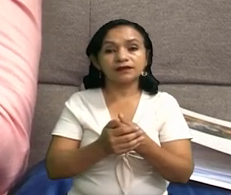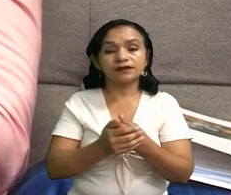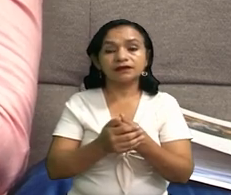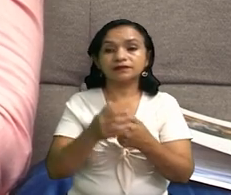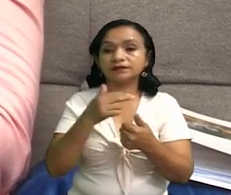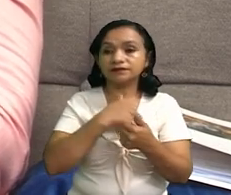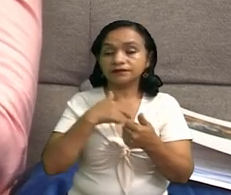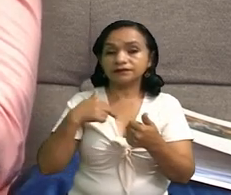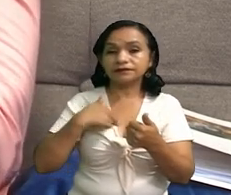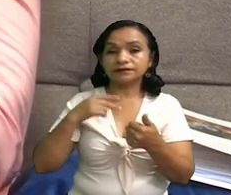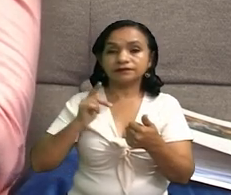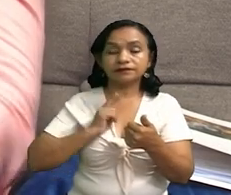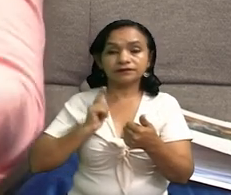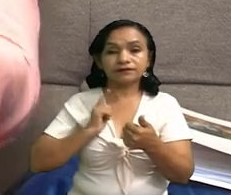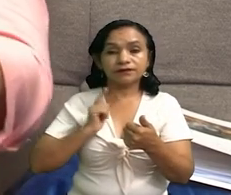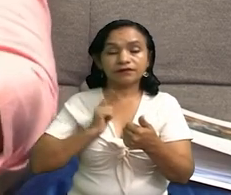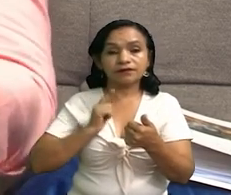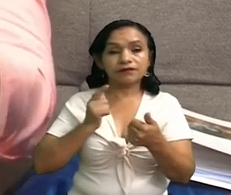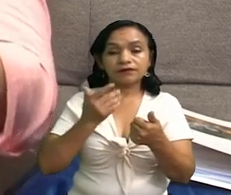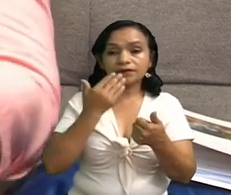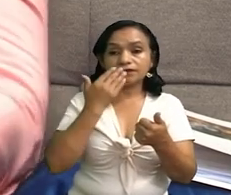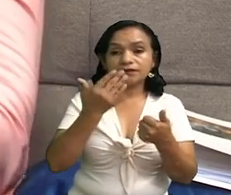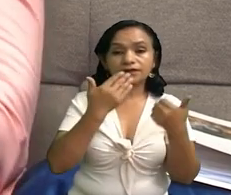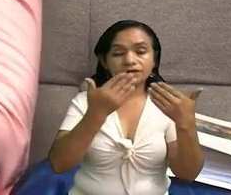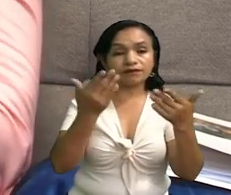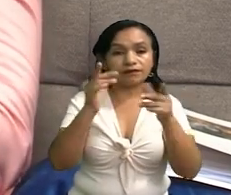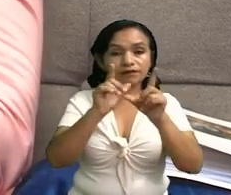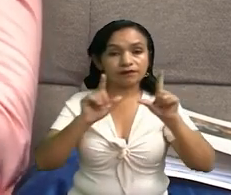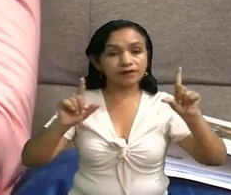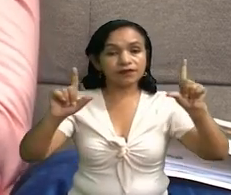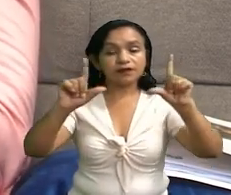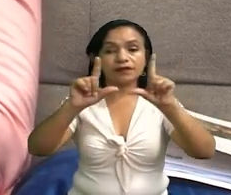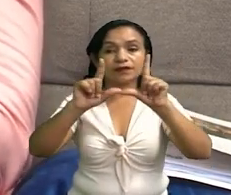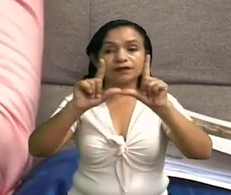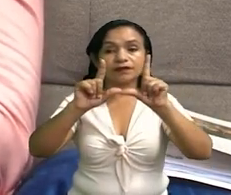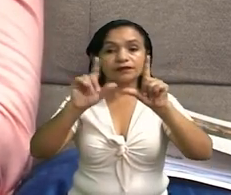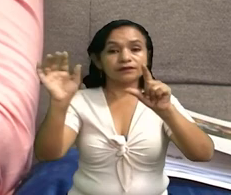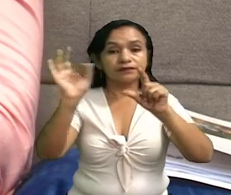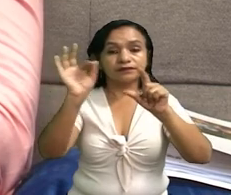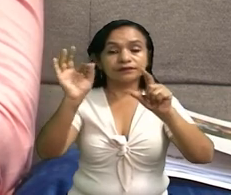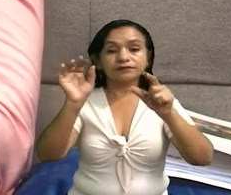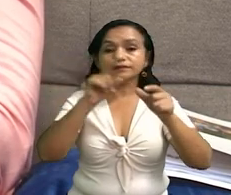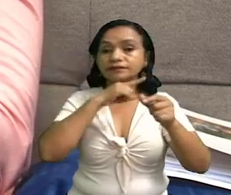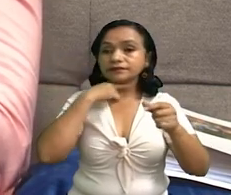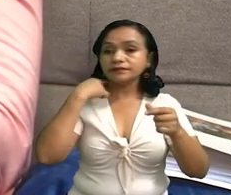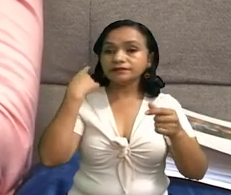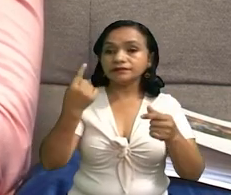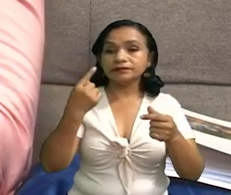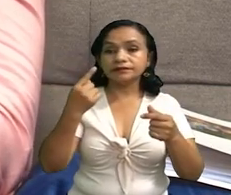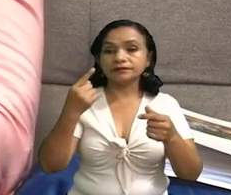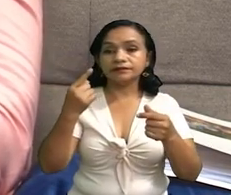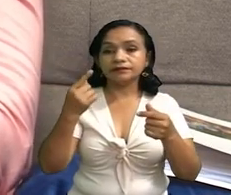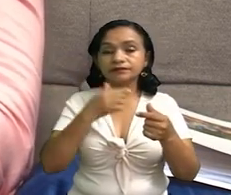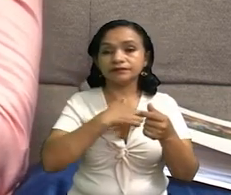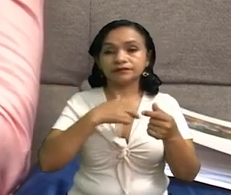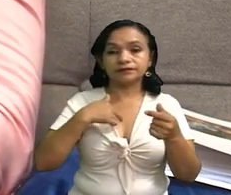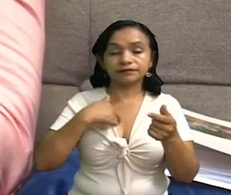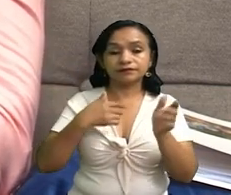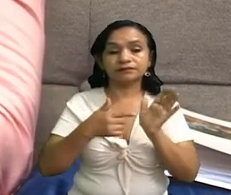se adquiera las oportunidades y los espacios se utilicen de manera consciente, que no sienta que se les está